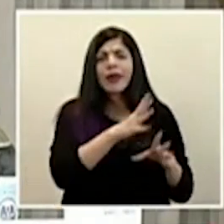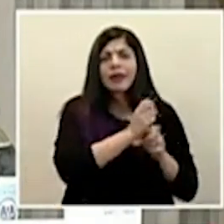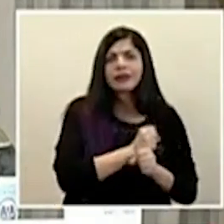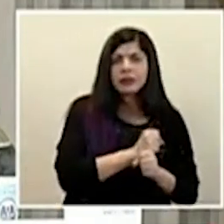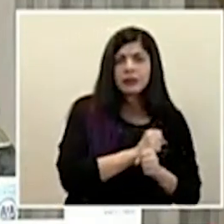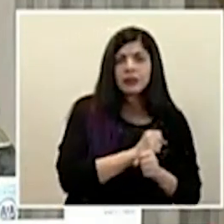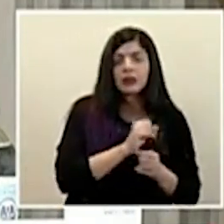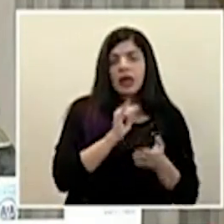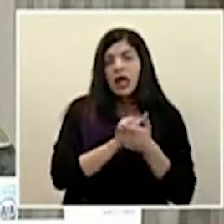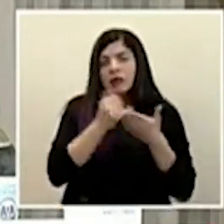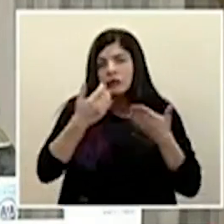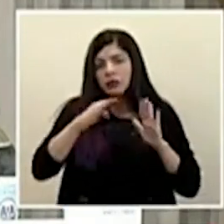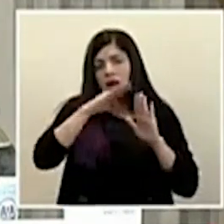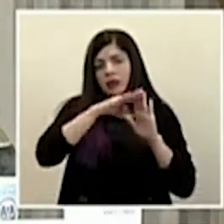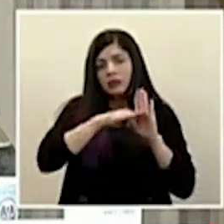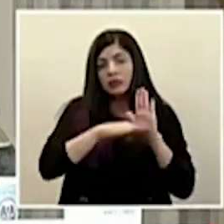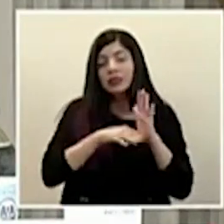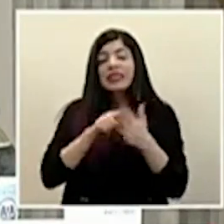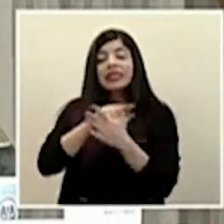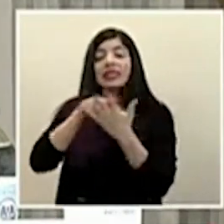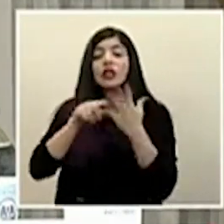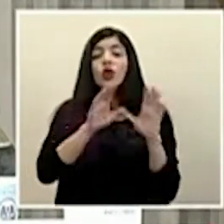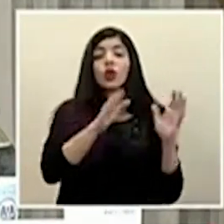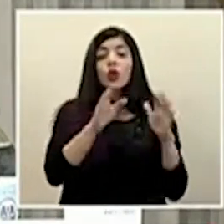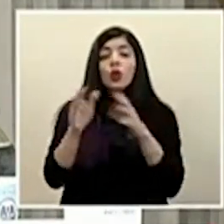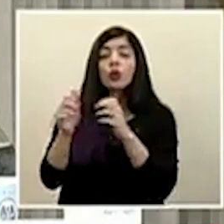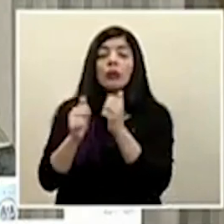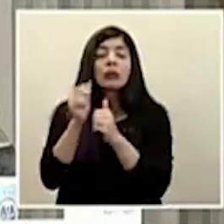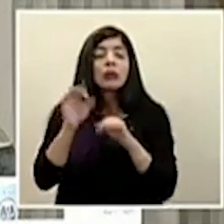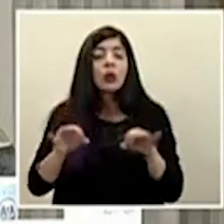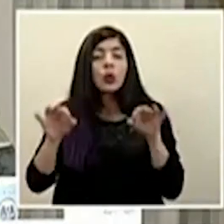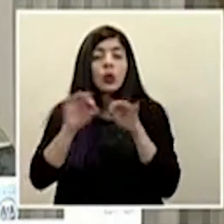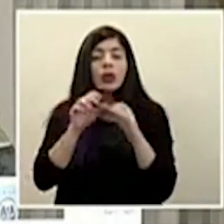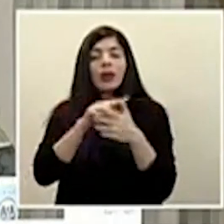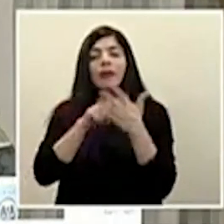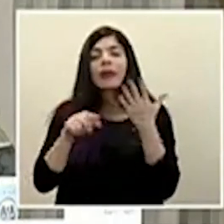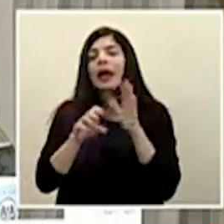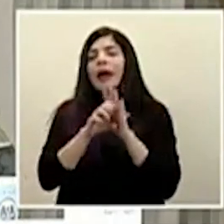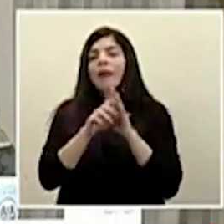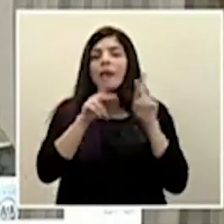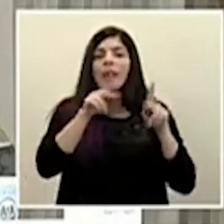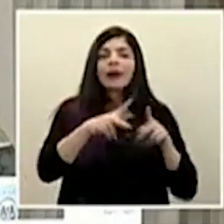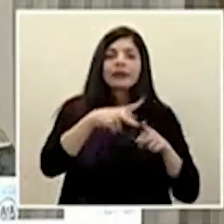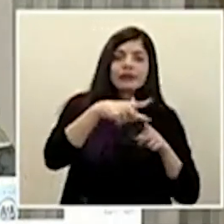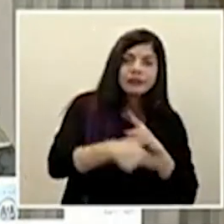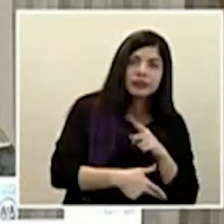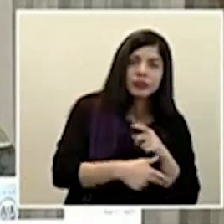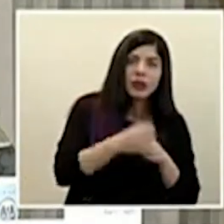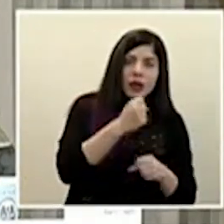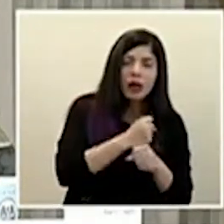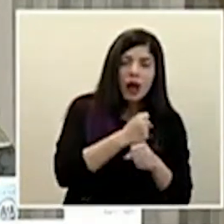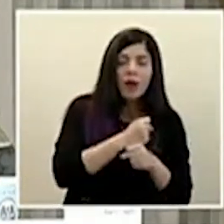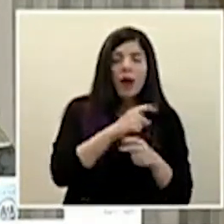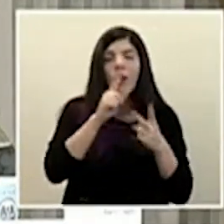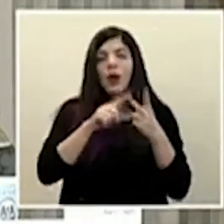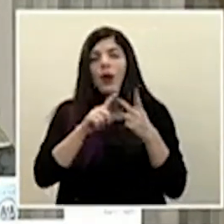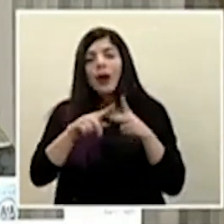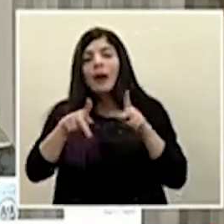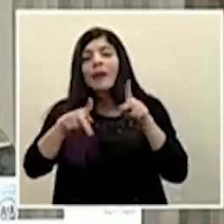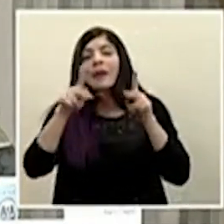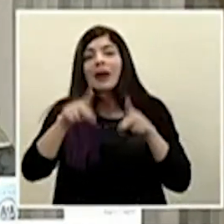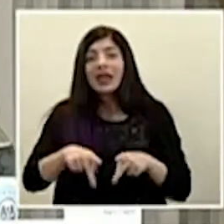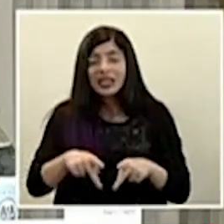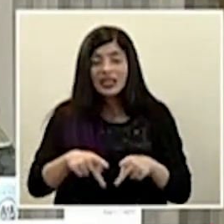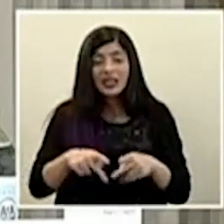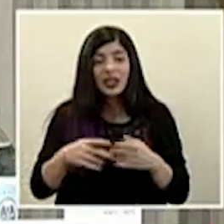hemos establecido que las 5 poblaciones beneficiarias son personas que hayan sido despedidas o cesadas de su puesto de empleo, personas a las que se